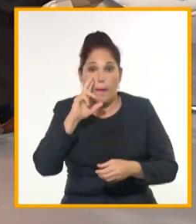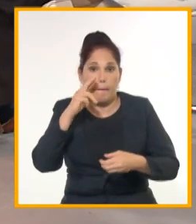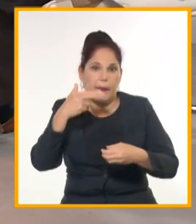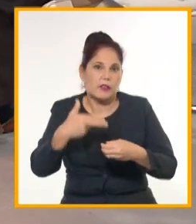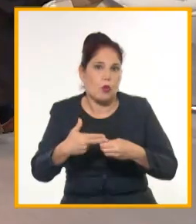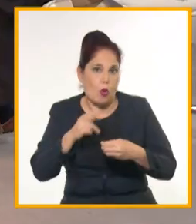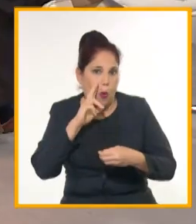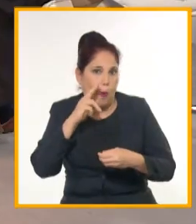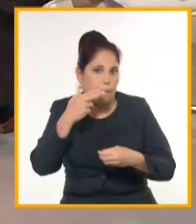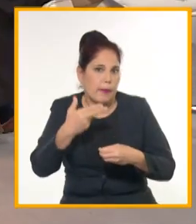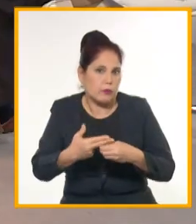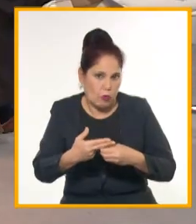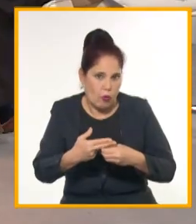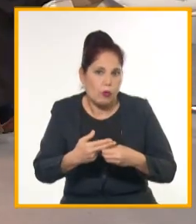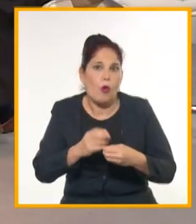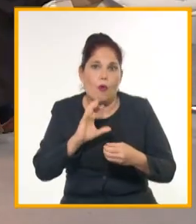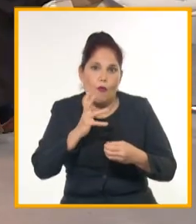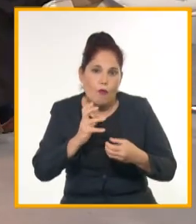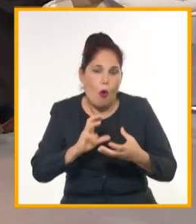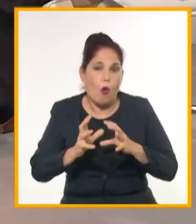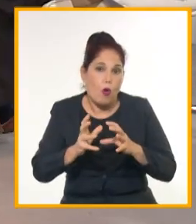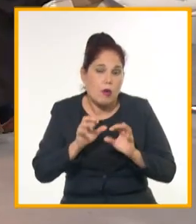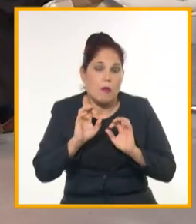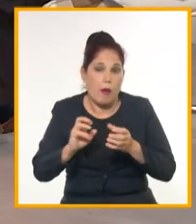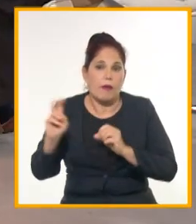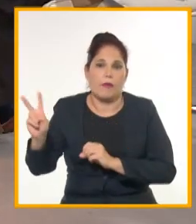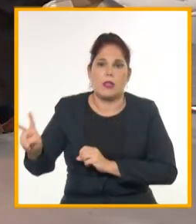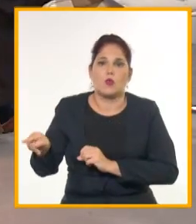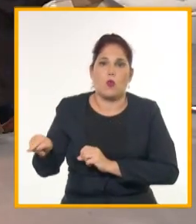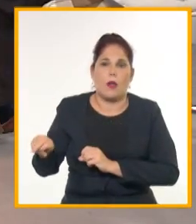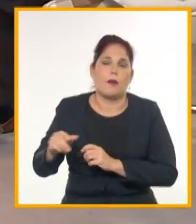tiene refinerías y plantas adaptadas al petróleo